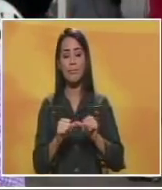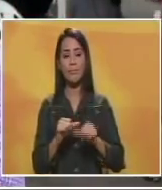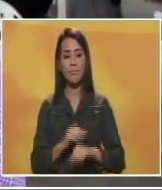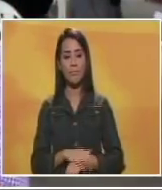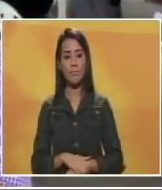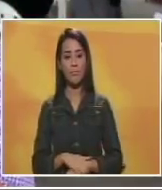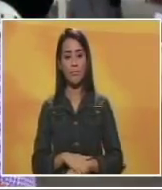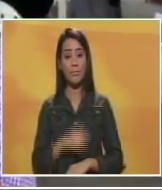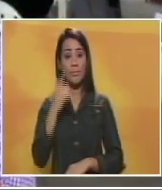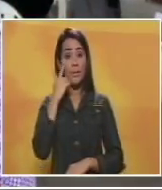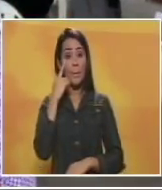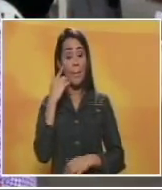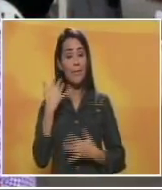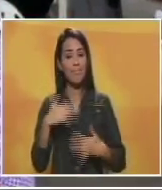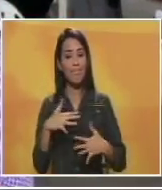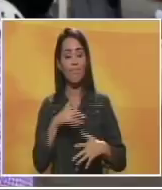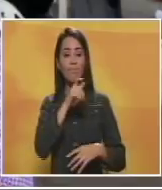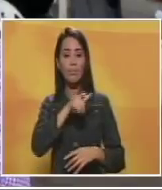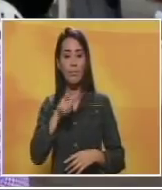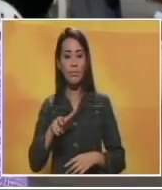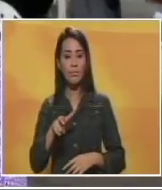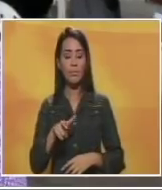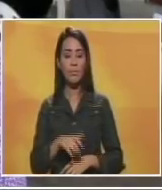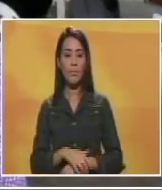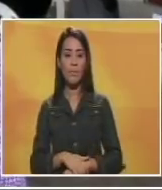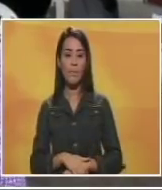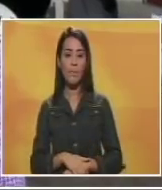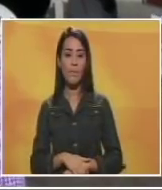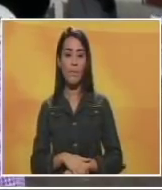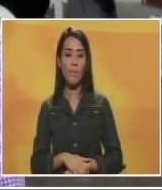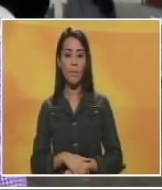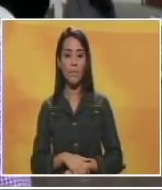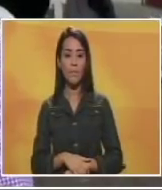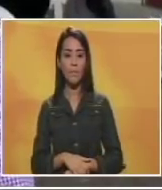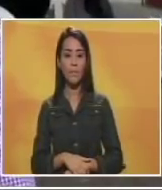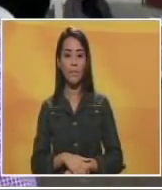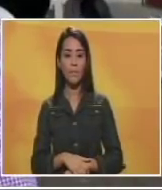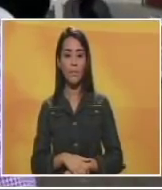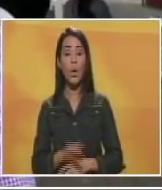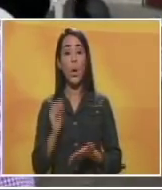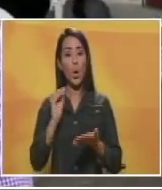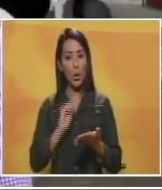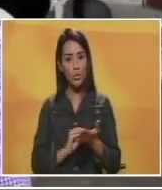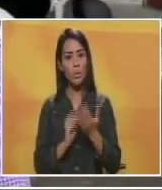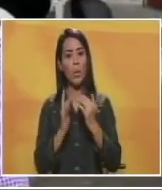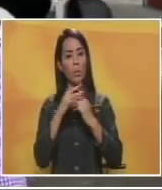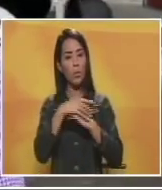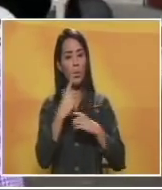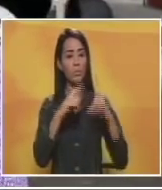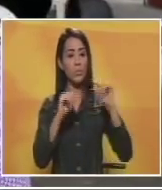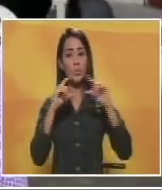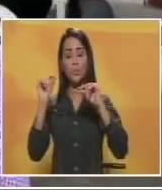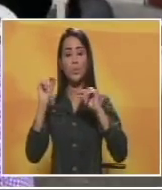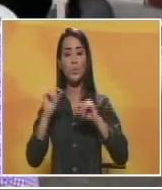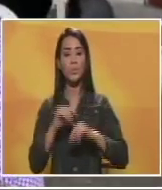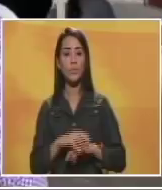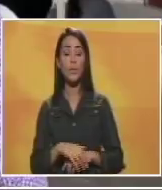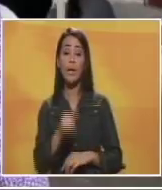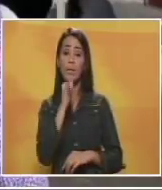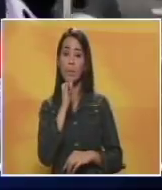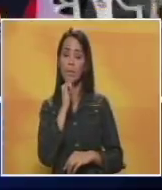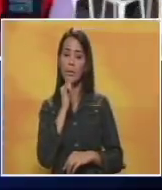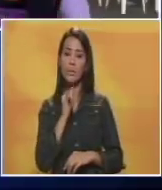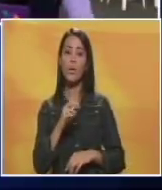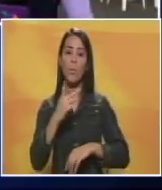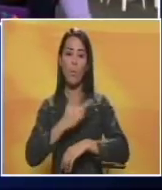tiene muy atentos a los vigías en caso de que tuviera que registrarse alguna evacuación de emergencia. Es la información que tenemos